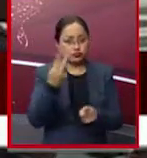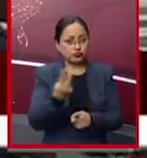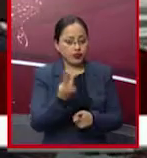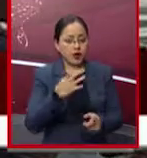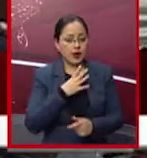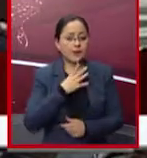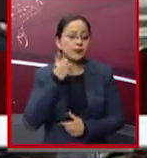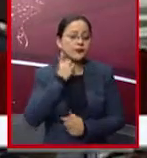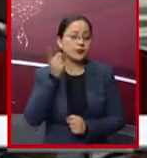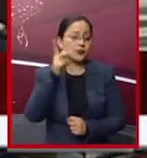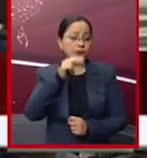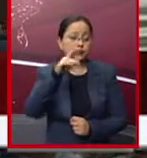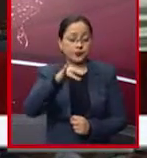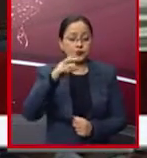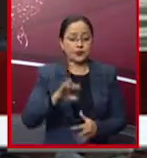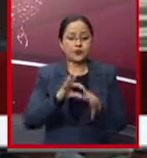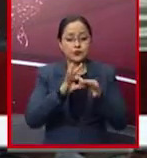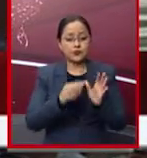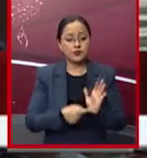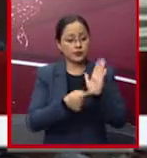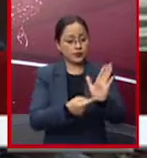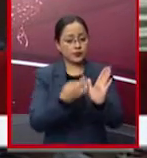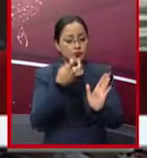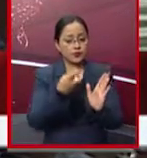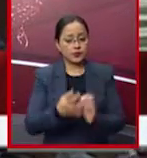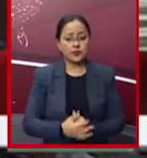El diputado del PRI, Álvaro Ibarra, presentó el dictamen.